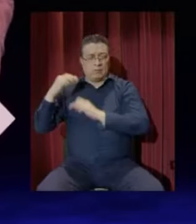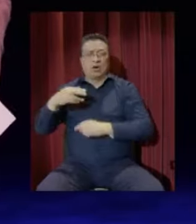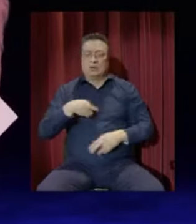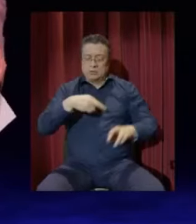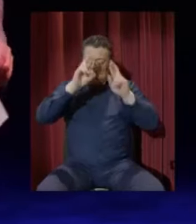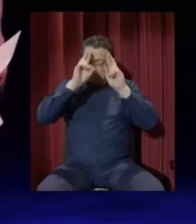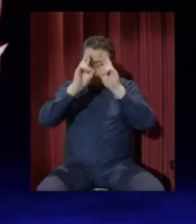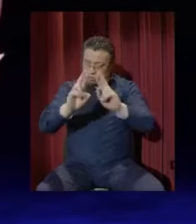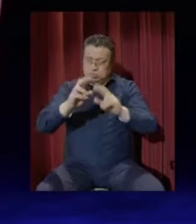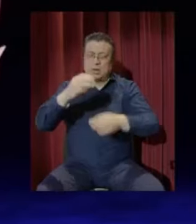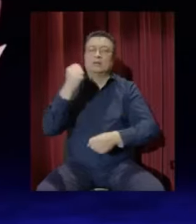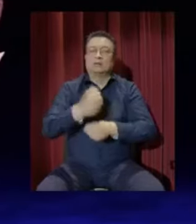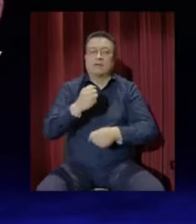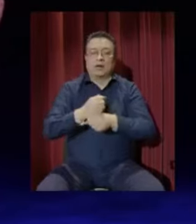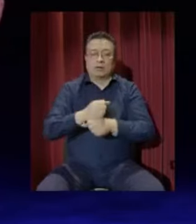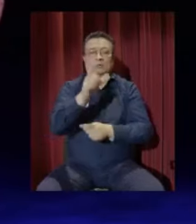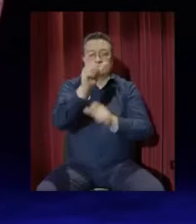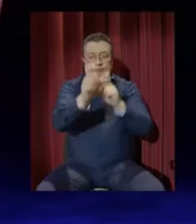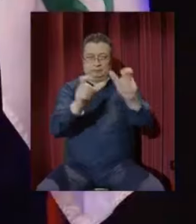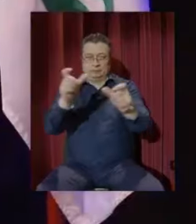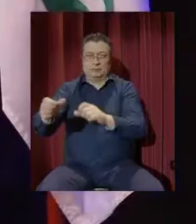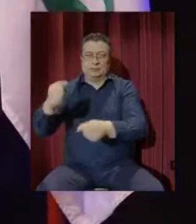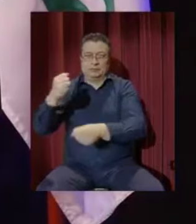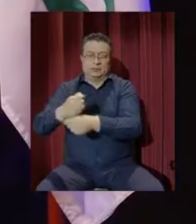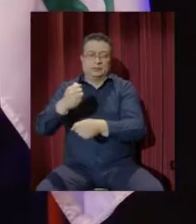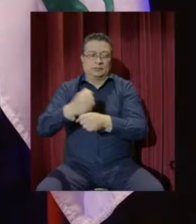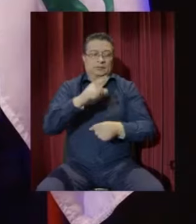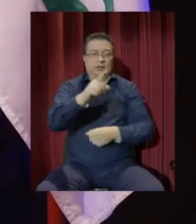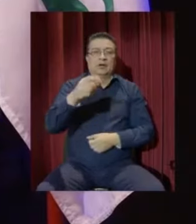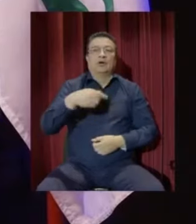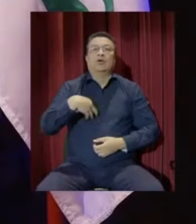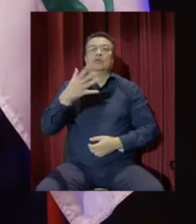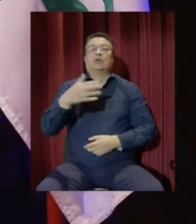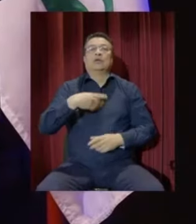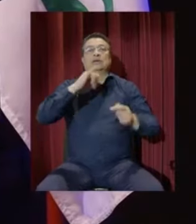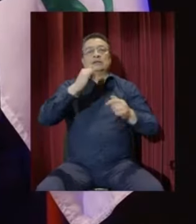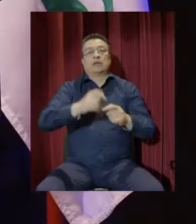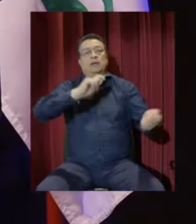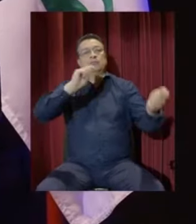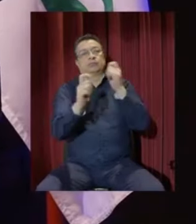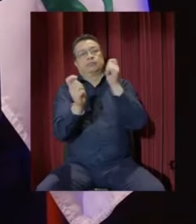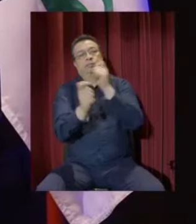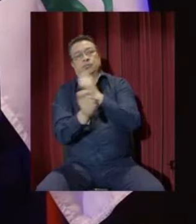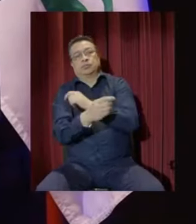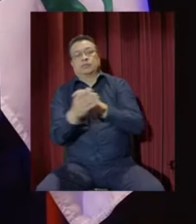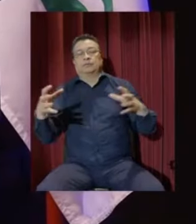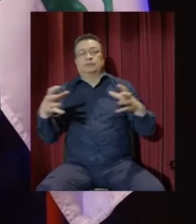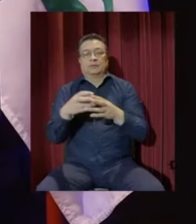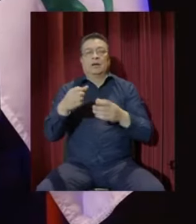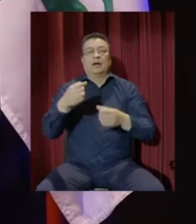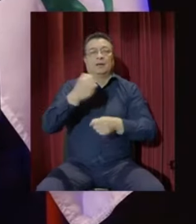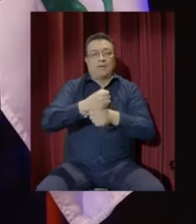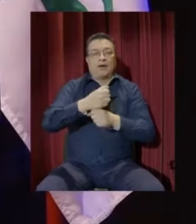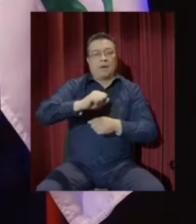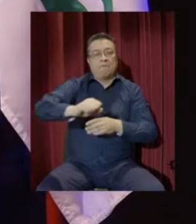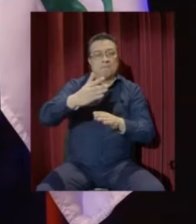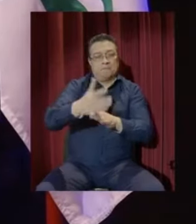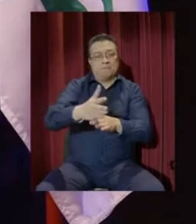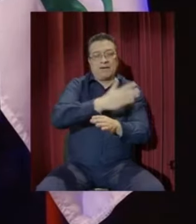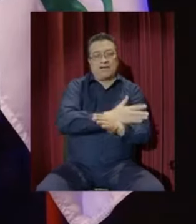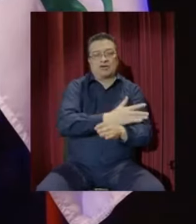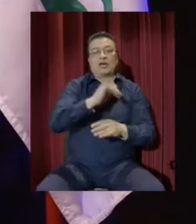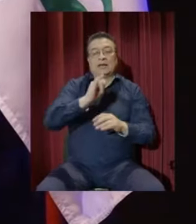destaco la labor de los brigadistas cada día estamos transformando también la labor de brigadista en los temas de prevención